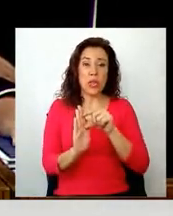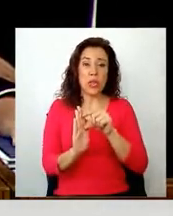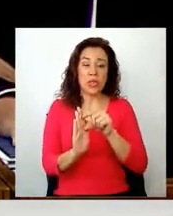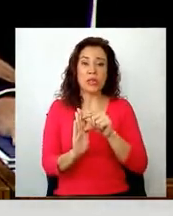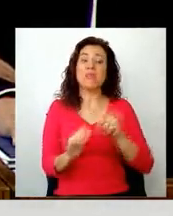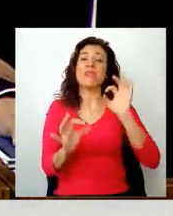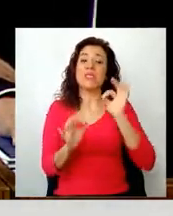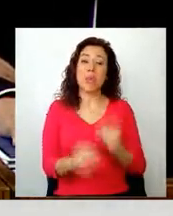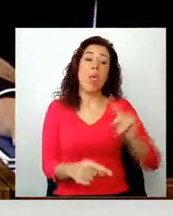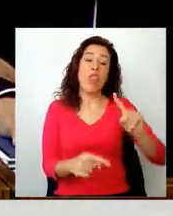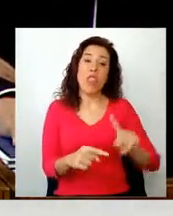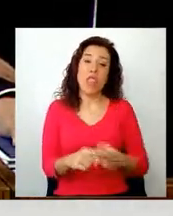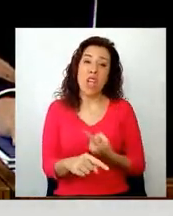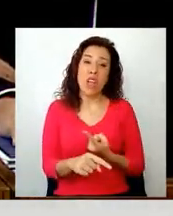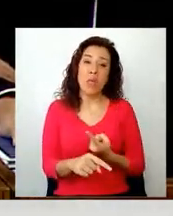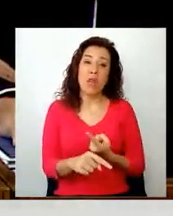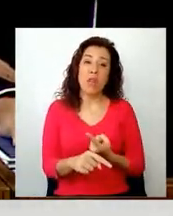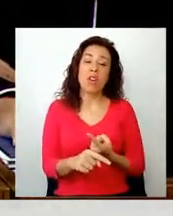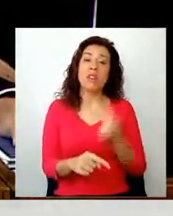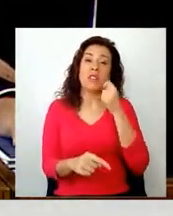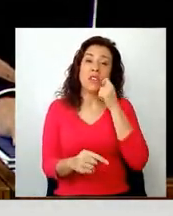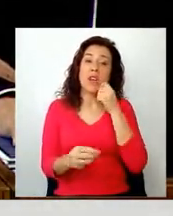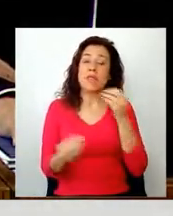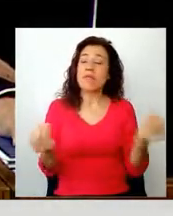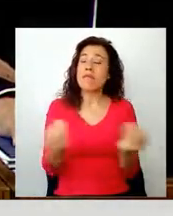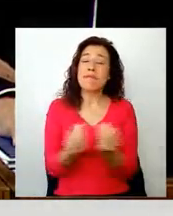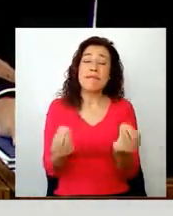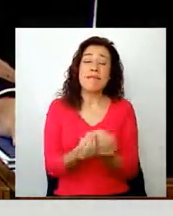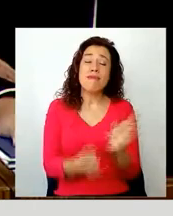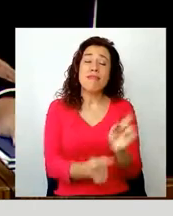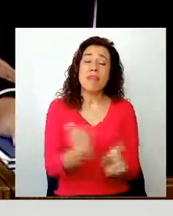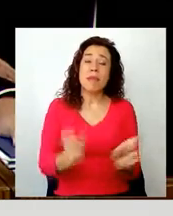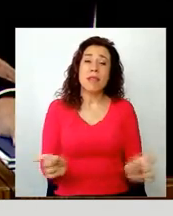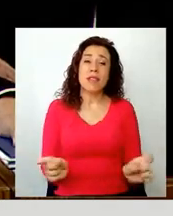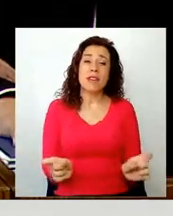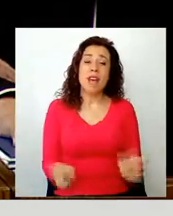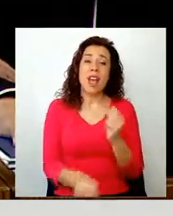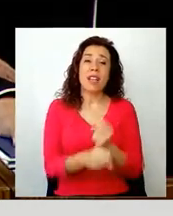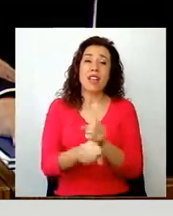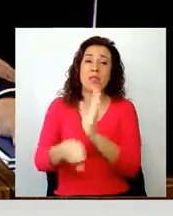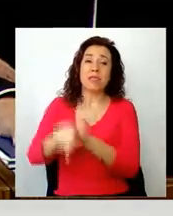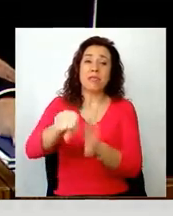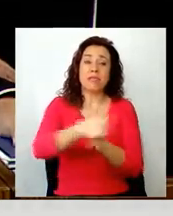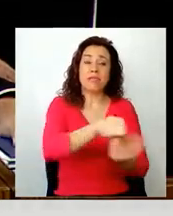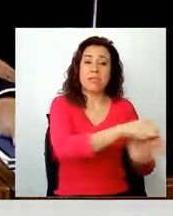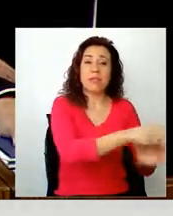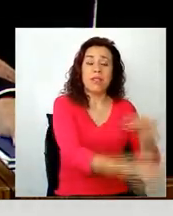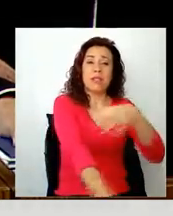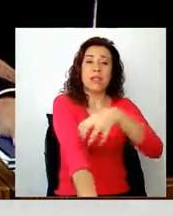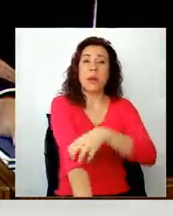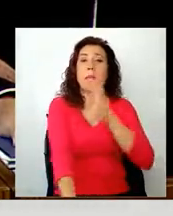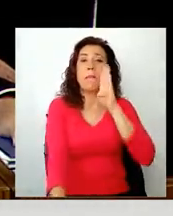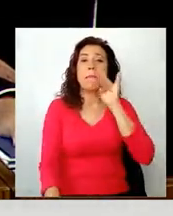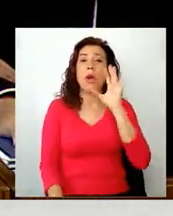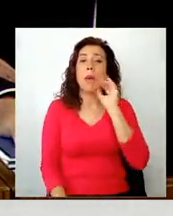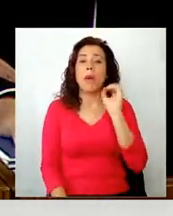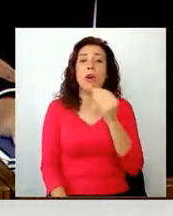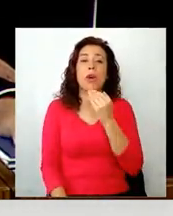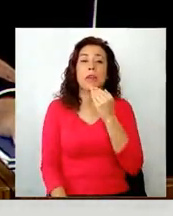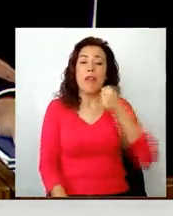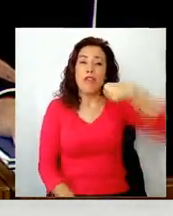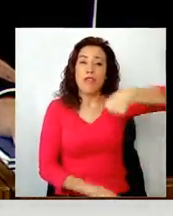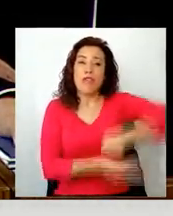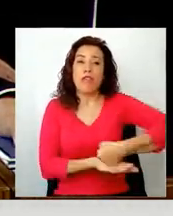iban a dejar a miles de personas sin trabajo en la región del biobío y en el extremo sur de nuestro